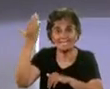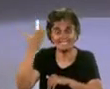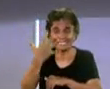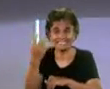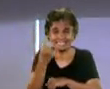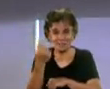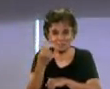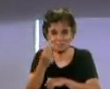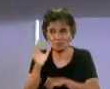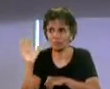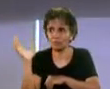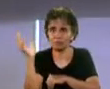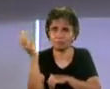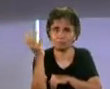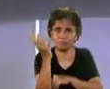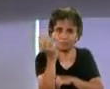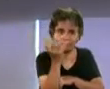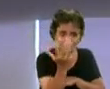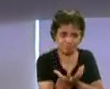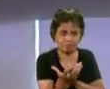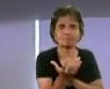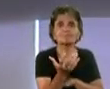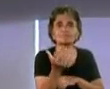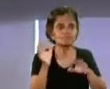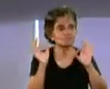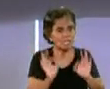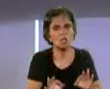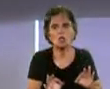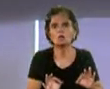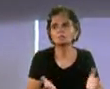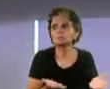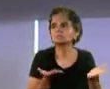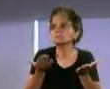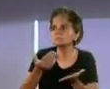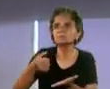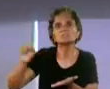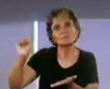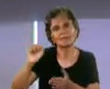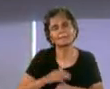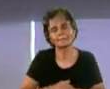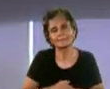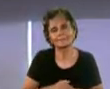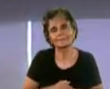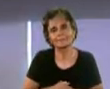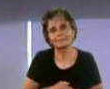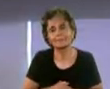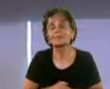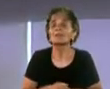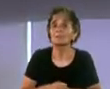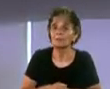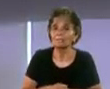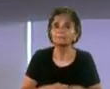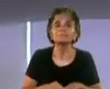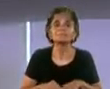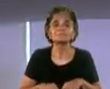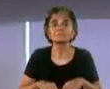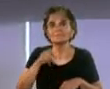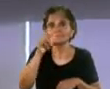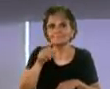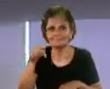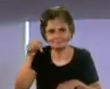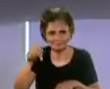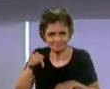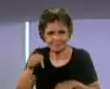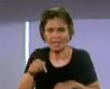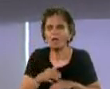5 minutos estaba la ambulancia en el campo de juego. Uh-huh. ¿Cómo es el después? Porque obviamente ahora al jugador se le están